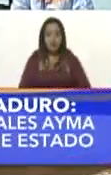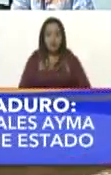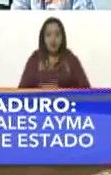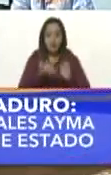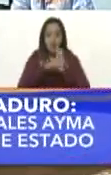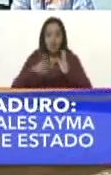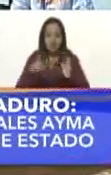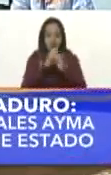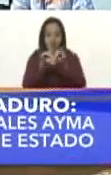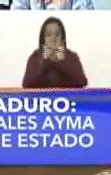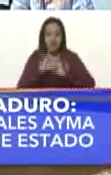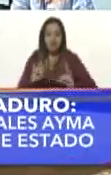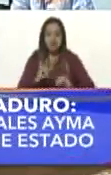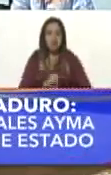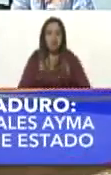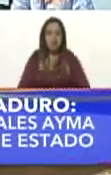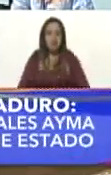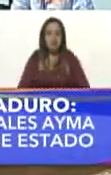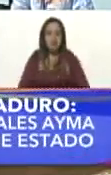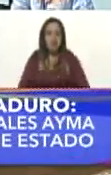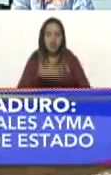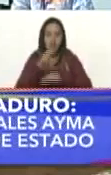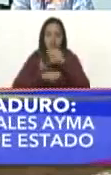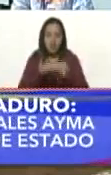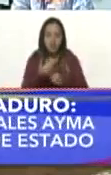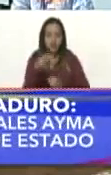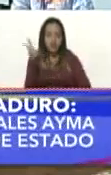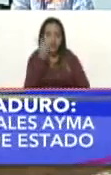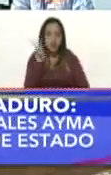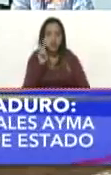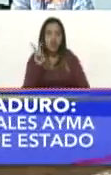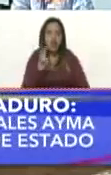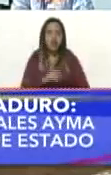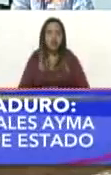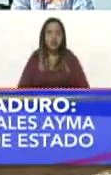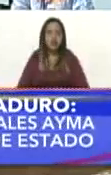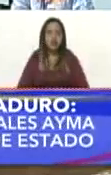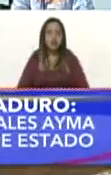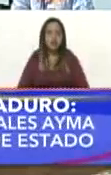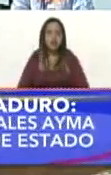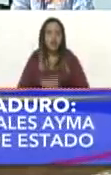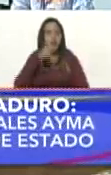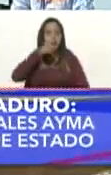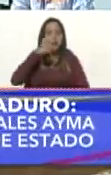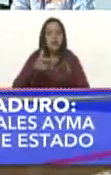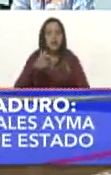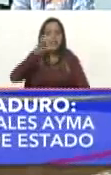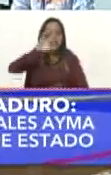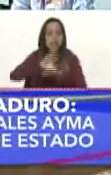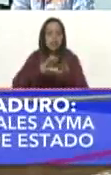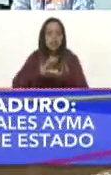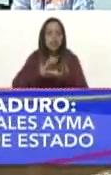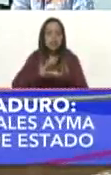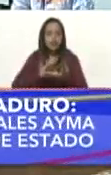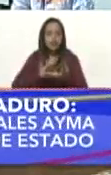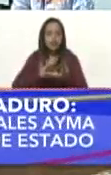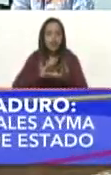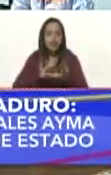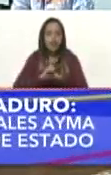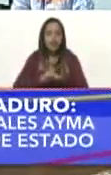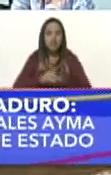felicidad. Y se está dando en Venezuela, un país que está en el centro de la resistencia